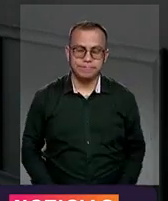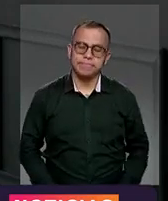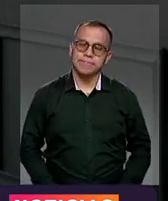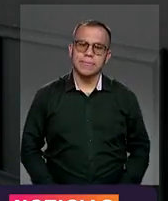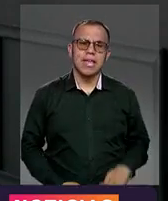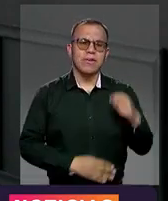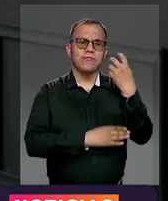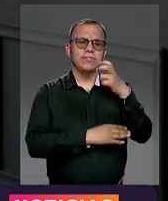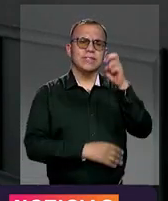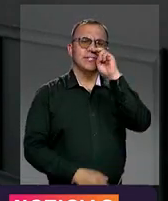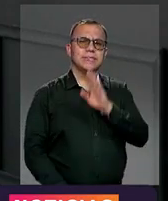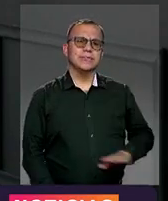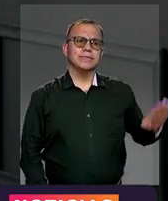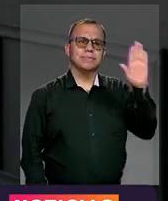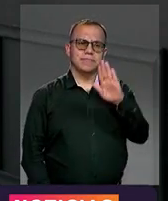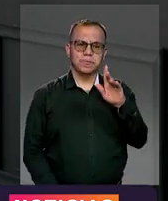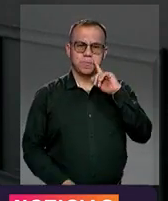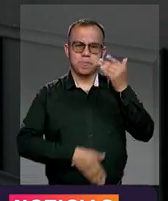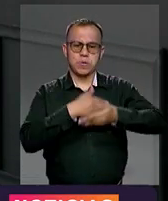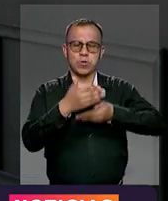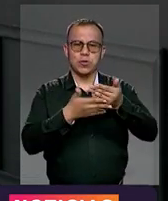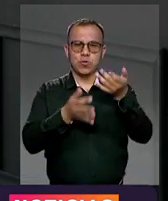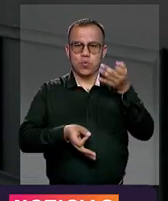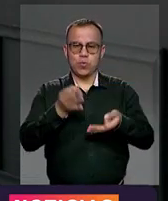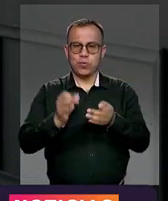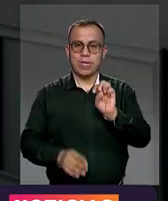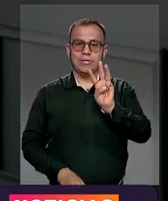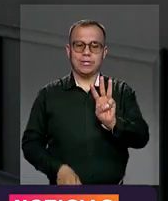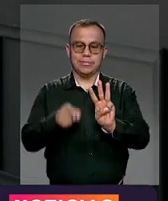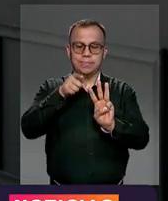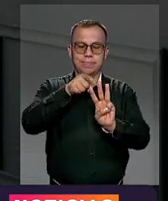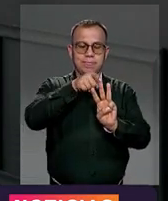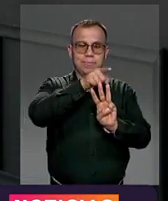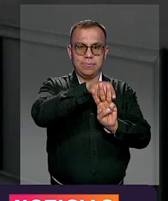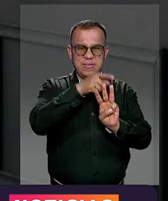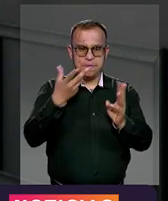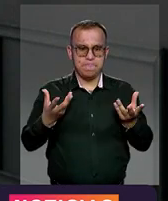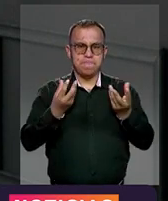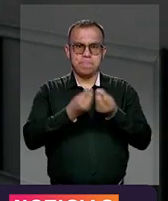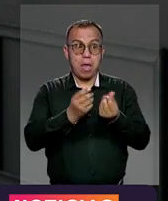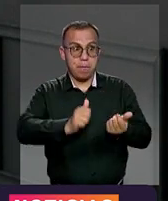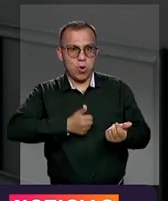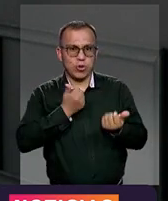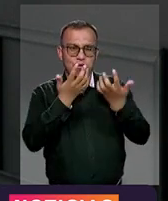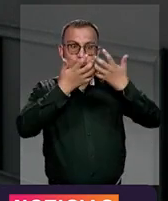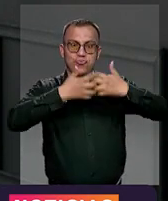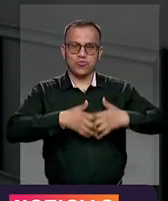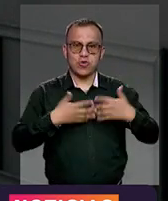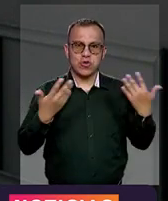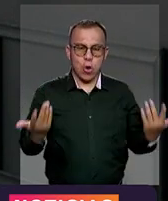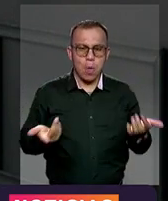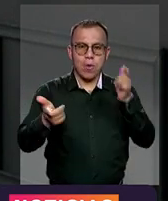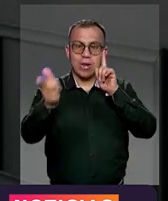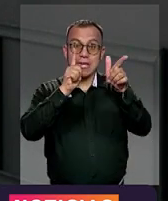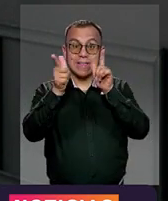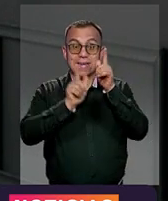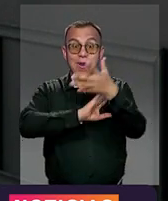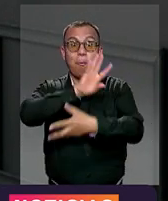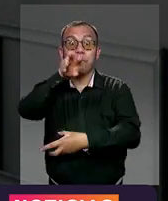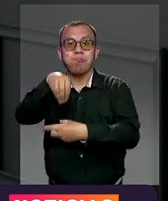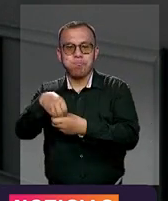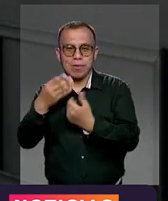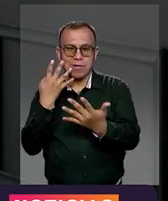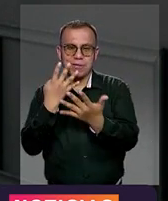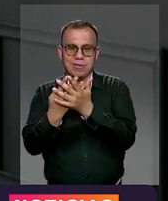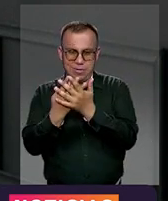Y la Fiscalía General de la Nación judicializó a 3 integrantes del INPE que aprovechaban sus funciones para ingresar licor a la cárcel La Picota